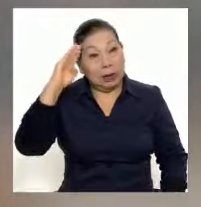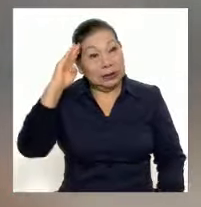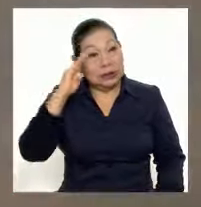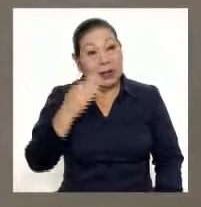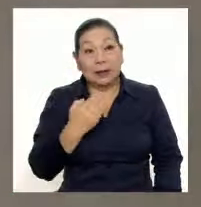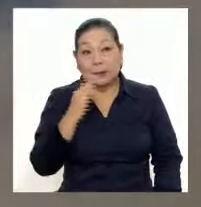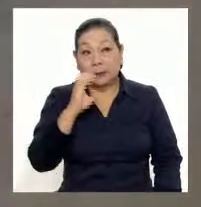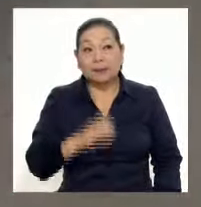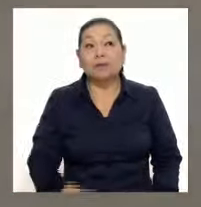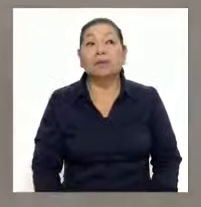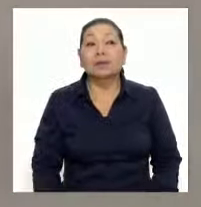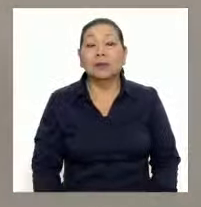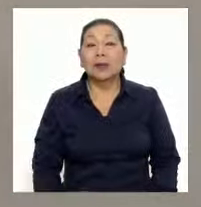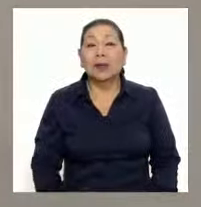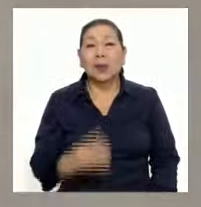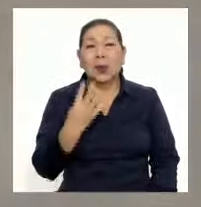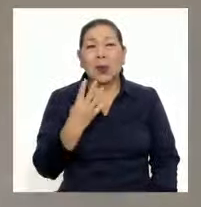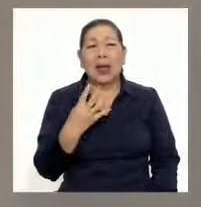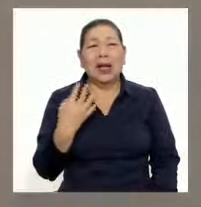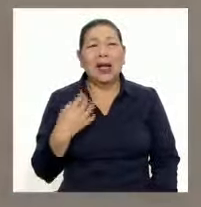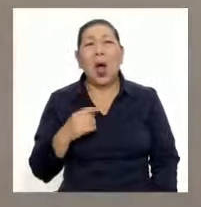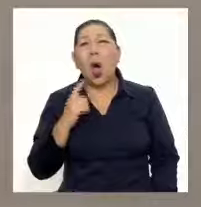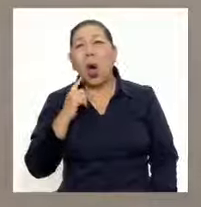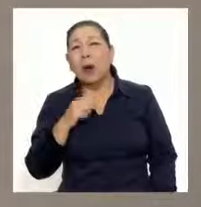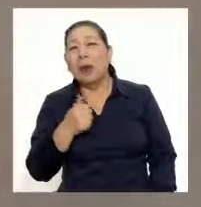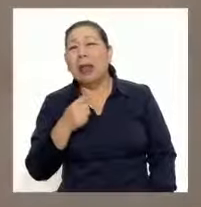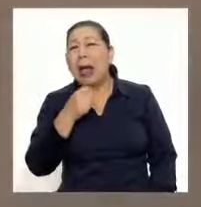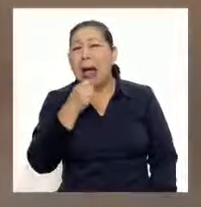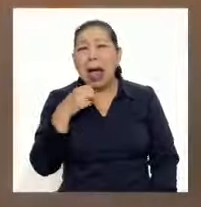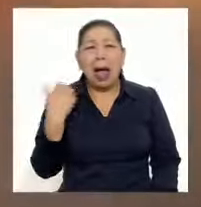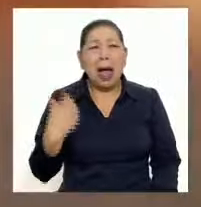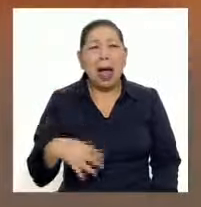distrito. Ya son cuatro carros, ya, cuatro